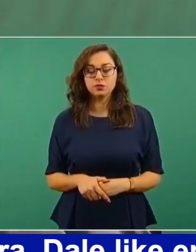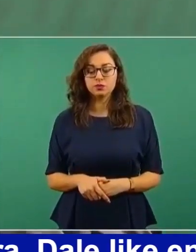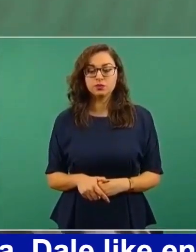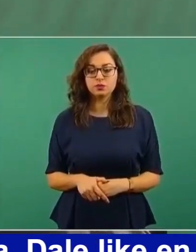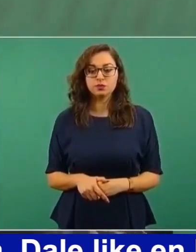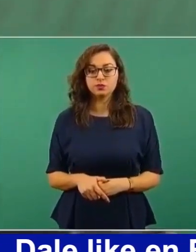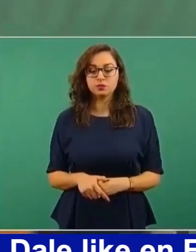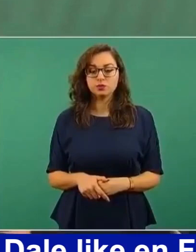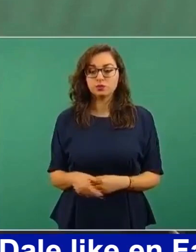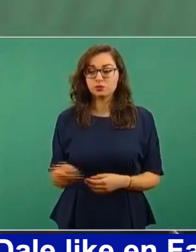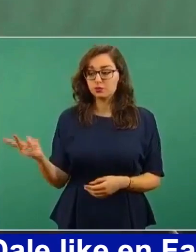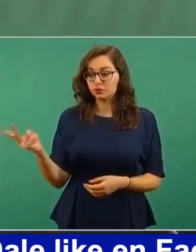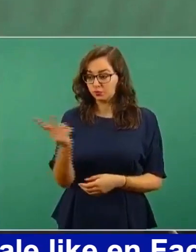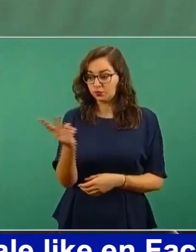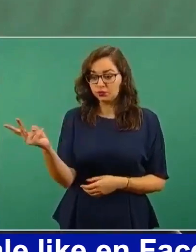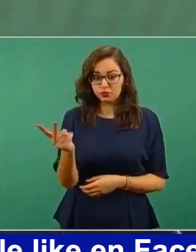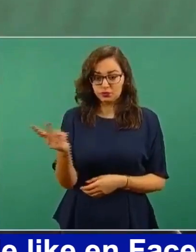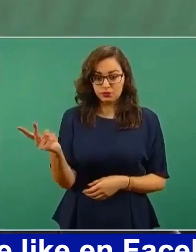me entregan